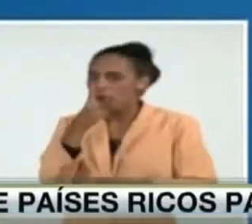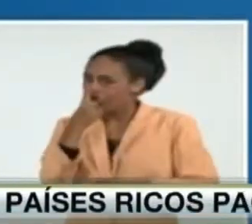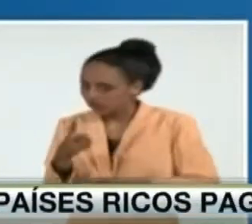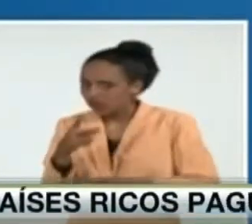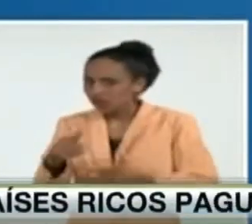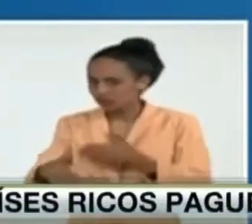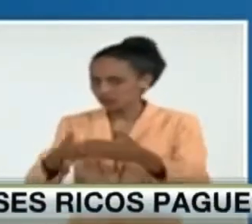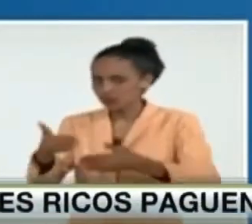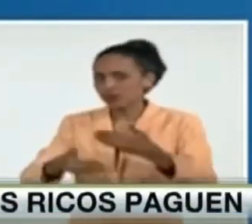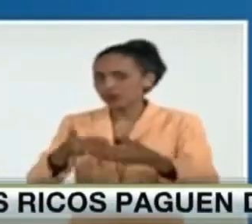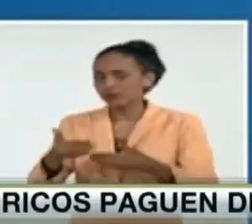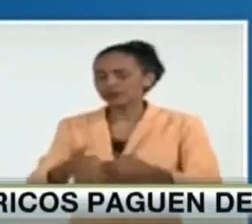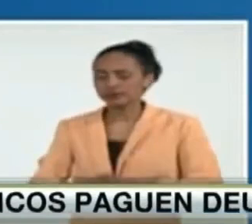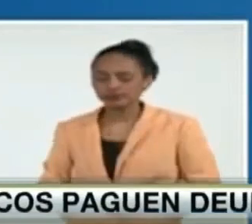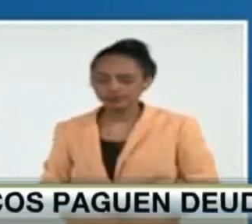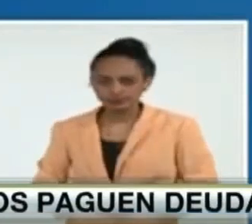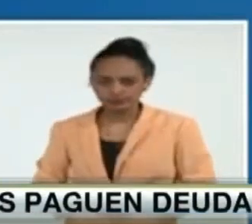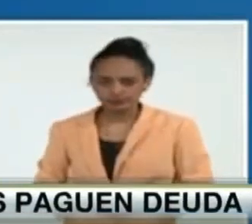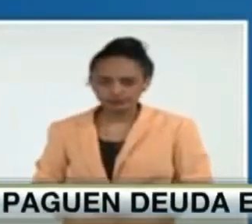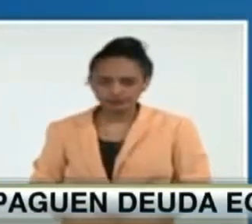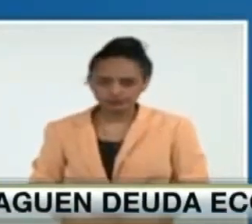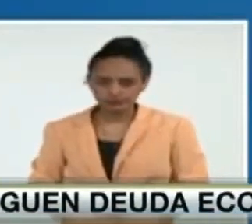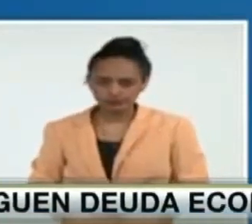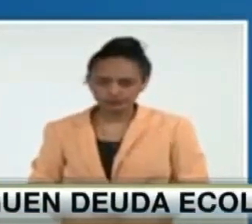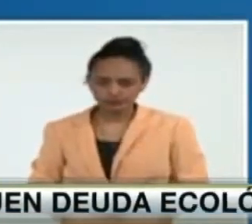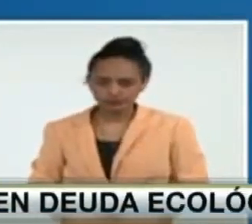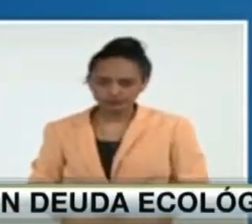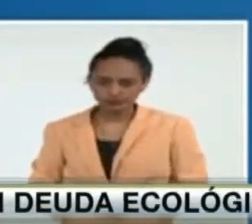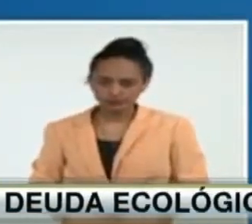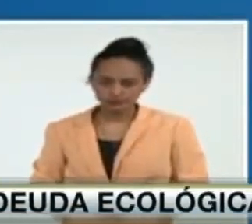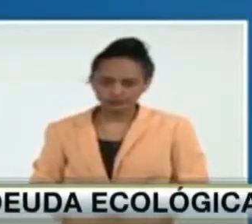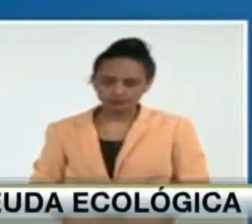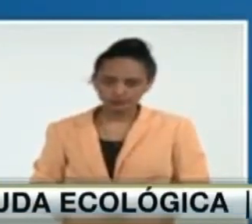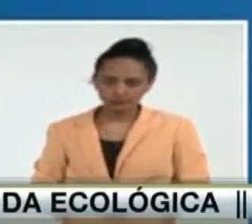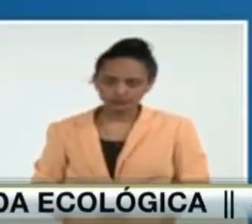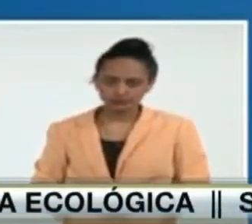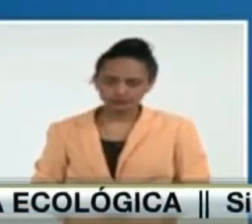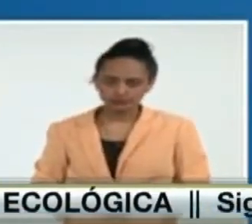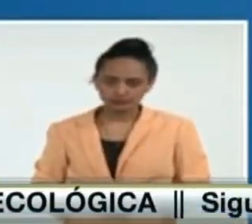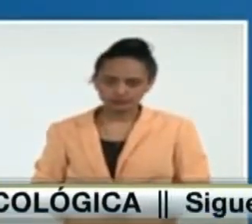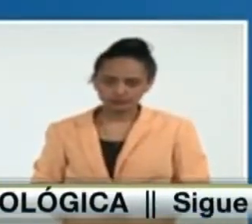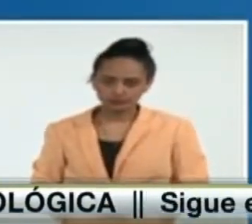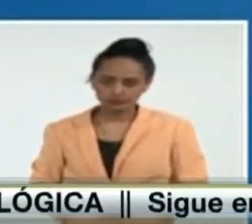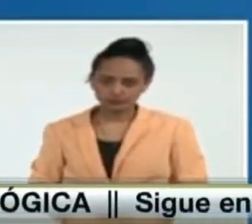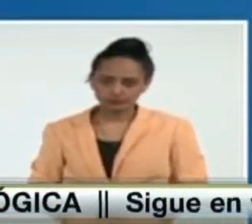país y que ocurren con total y absoluta impunidad.